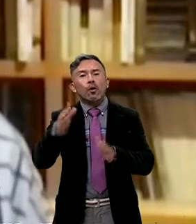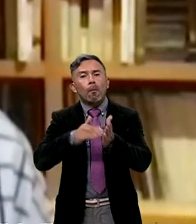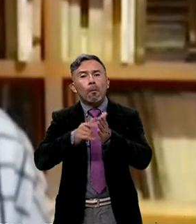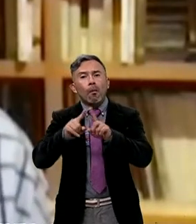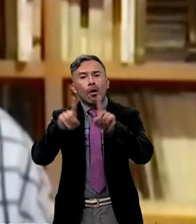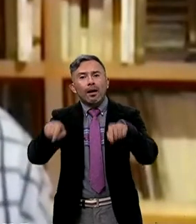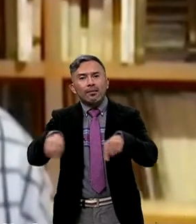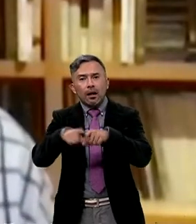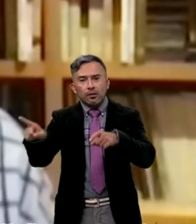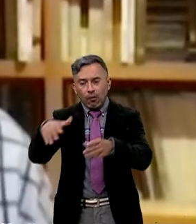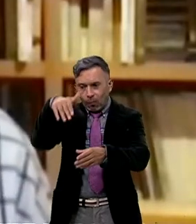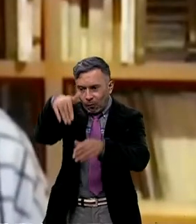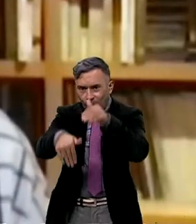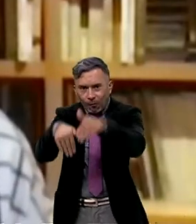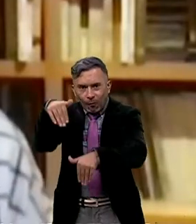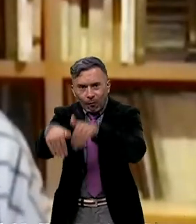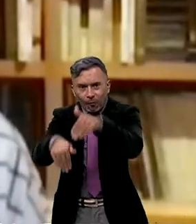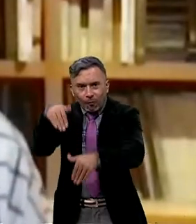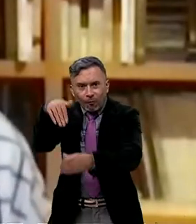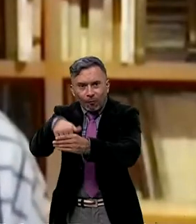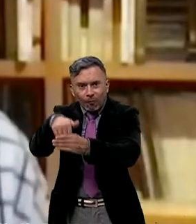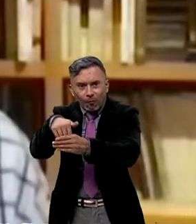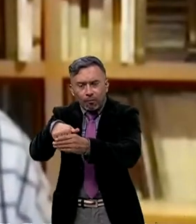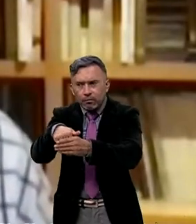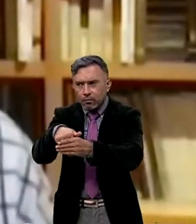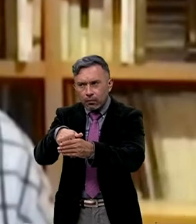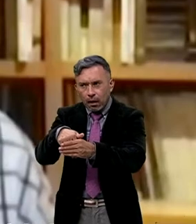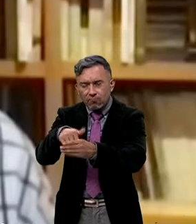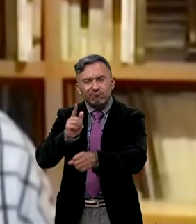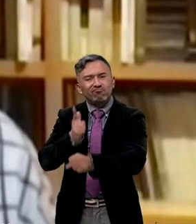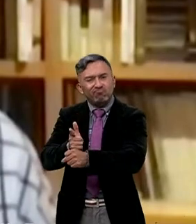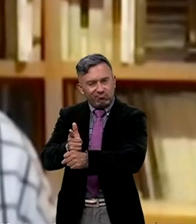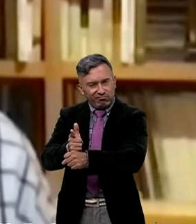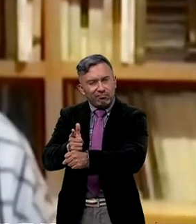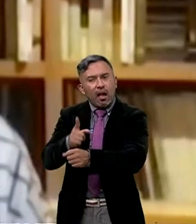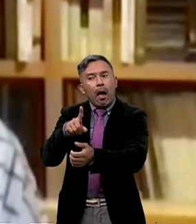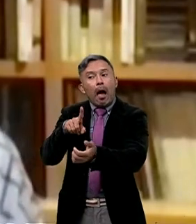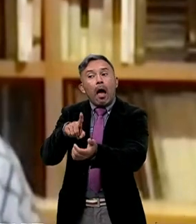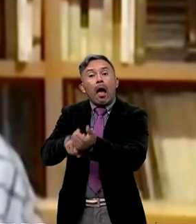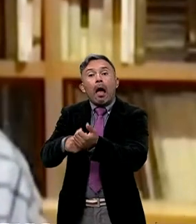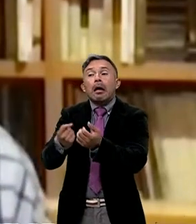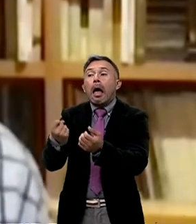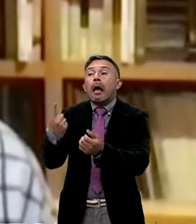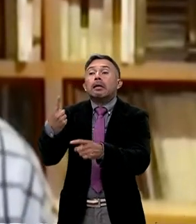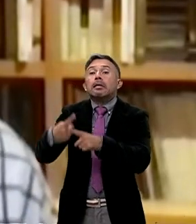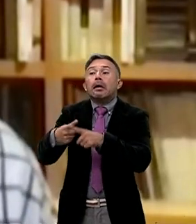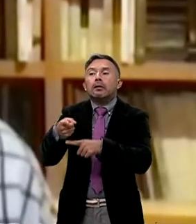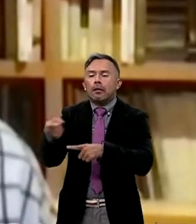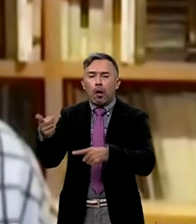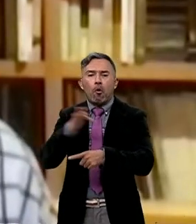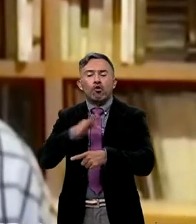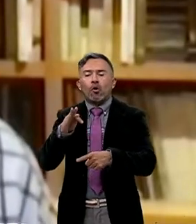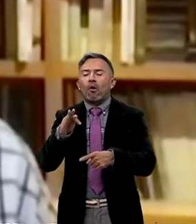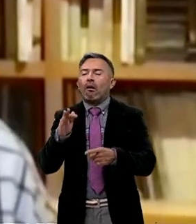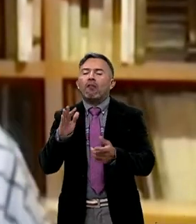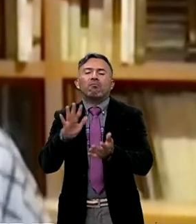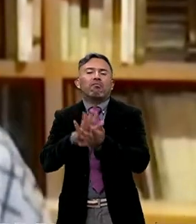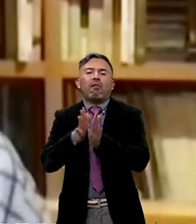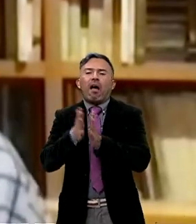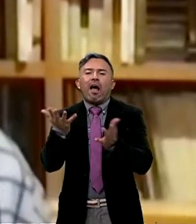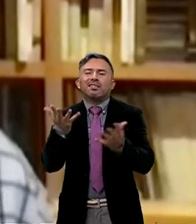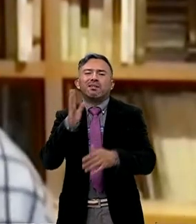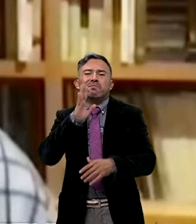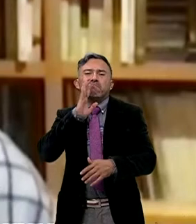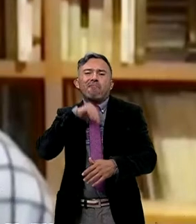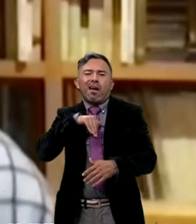es decir alguien estaba haciendo algo totalmente ilegal por lo mismo todos esos